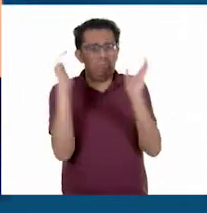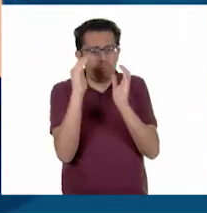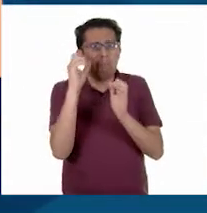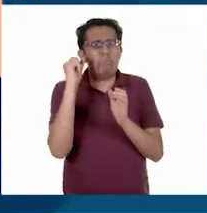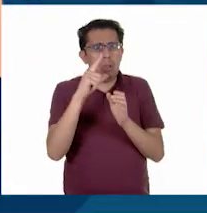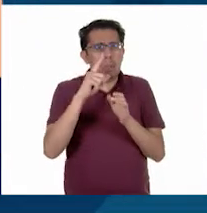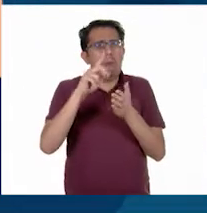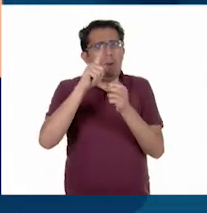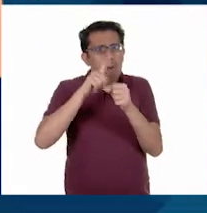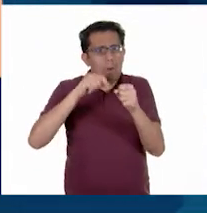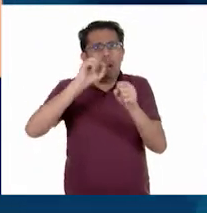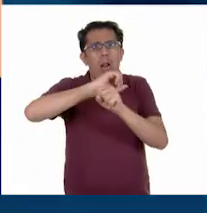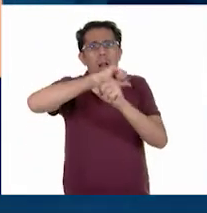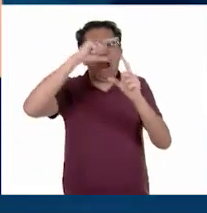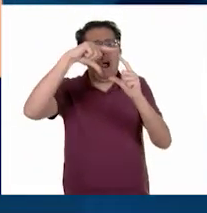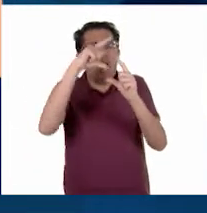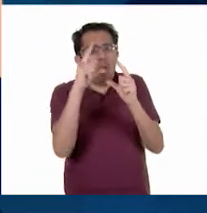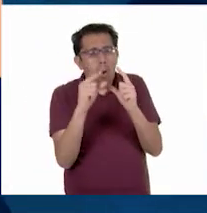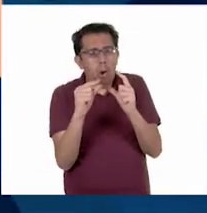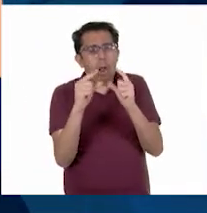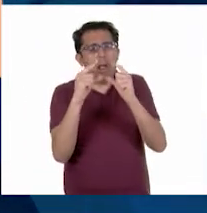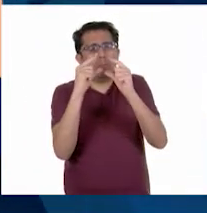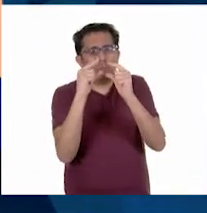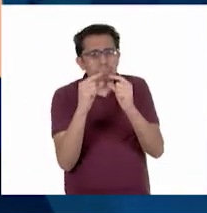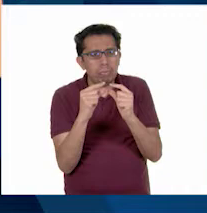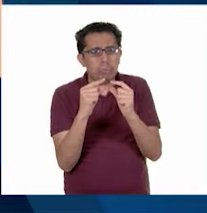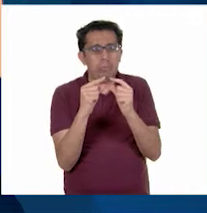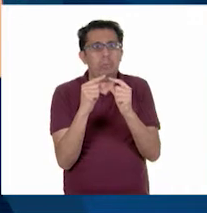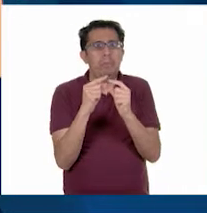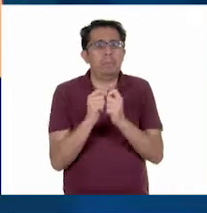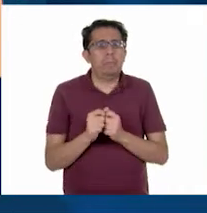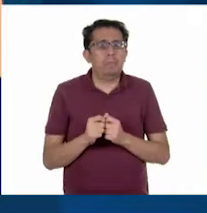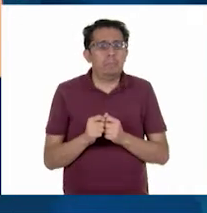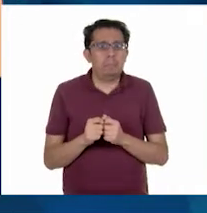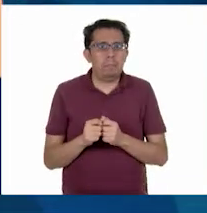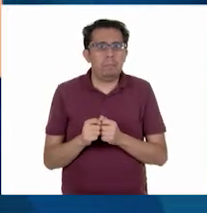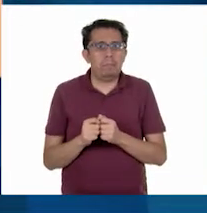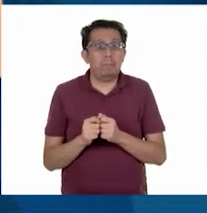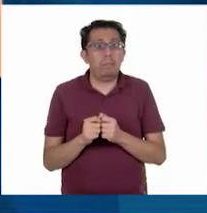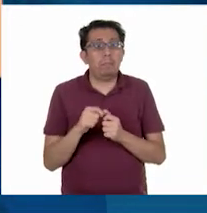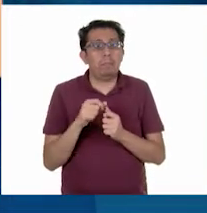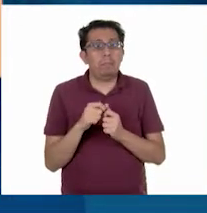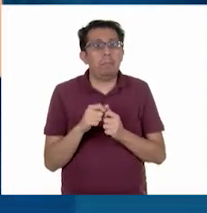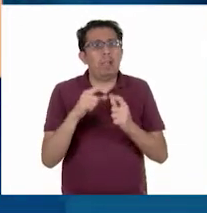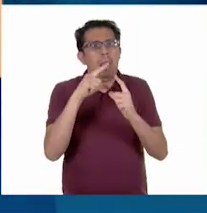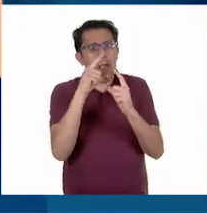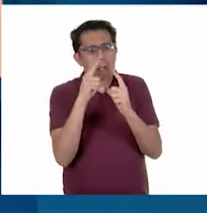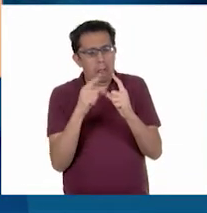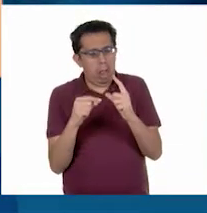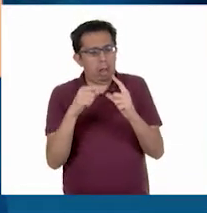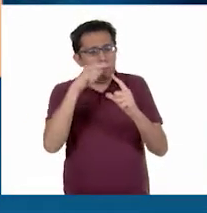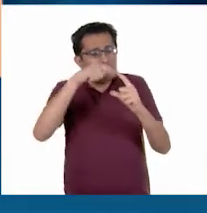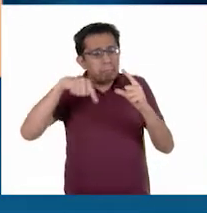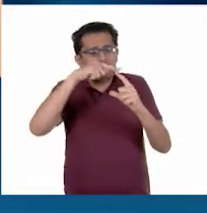clara, hojas angostas, lanceoladas, de margen poco